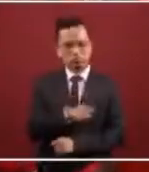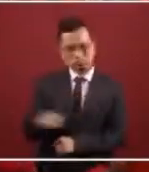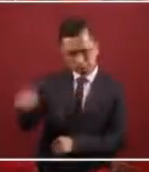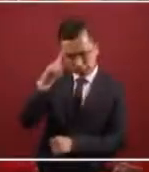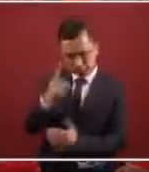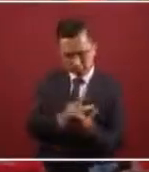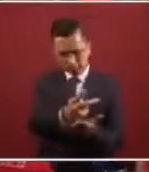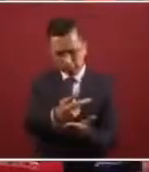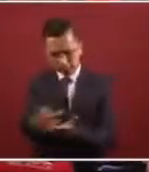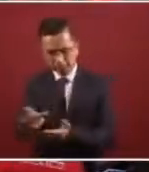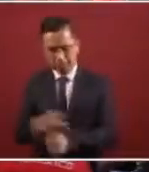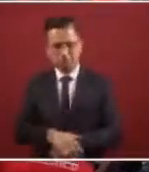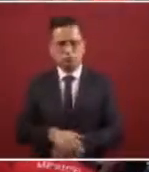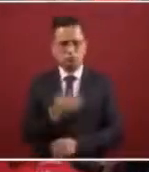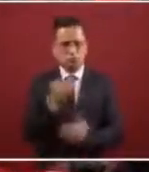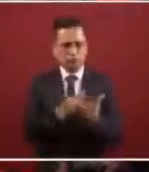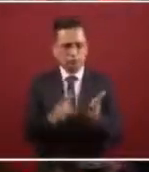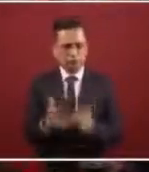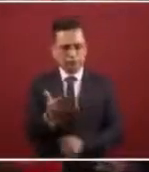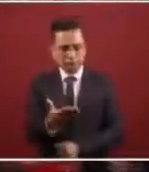gracias.